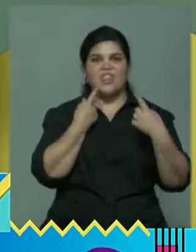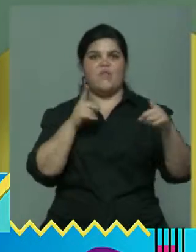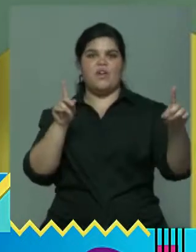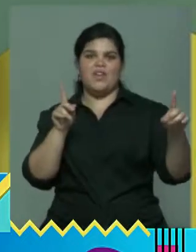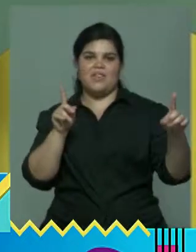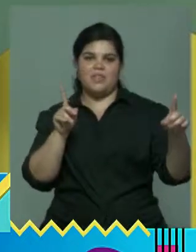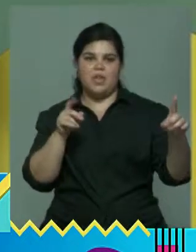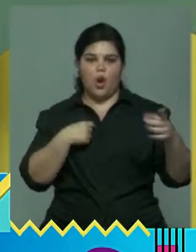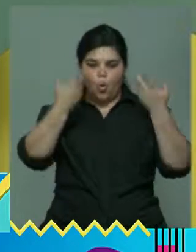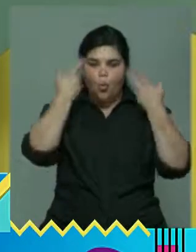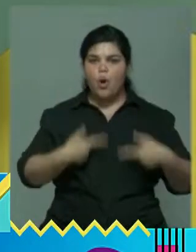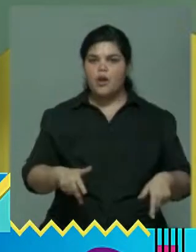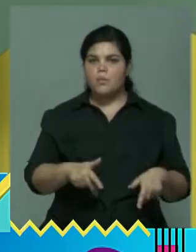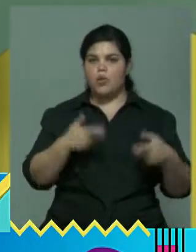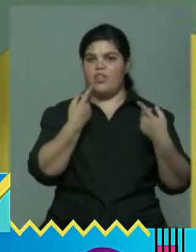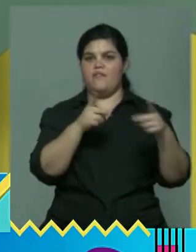que estamos